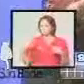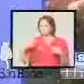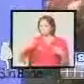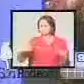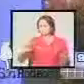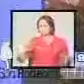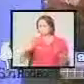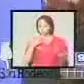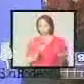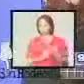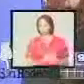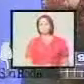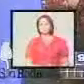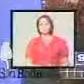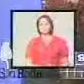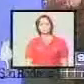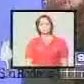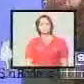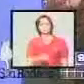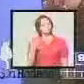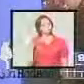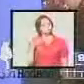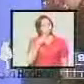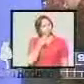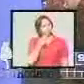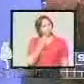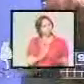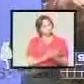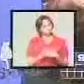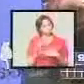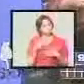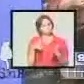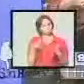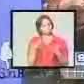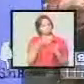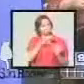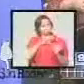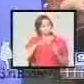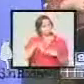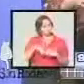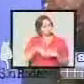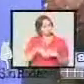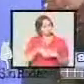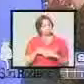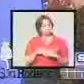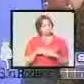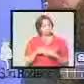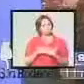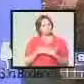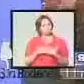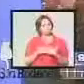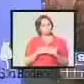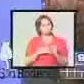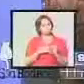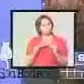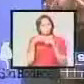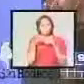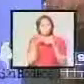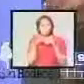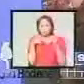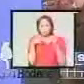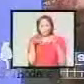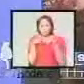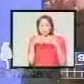cosas. Don Juan Carlos, usted hacía también mención, y eso no quisiera dejarlo de lado, en torno a la micro y pequeños empresarios,